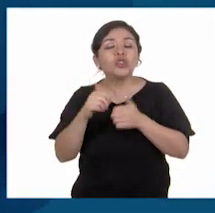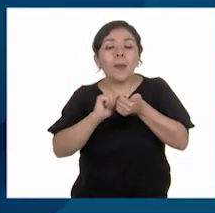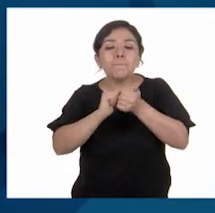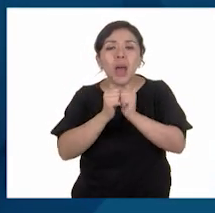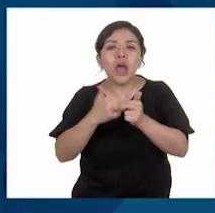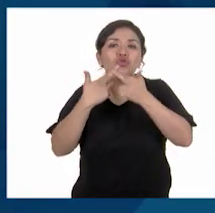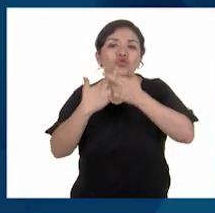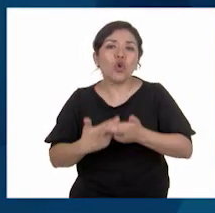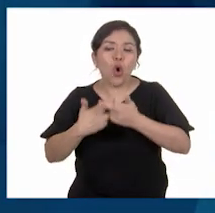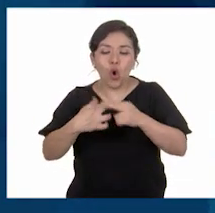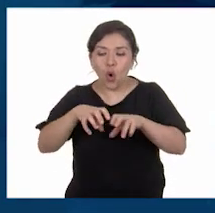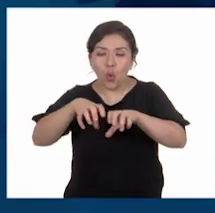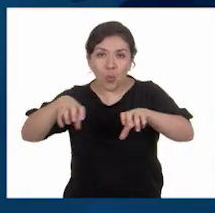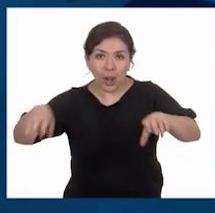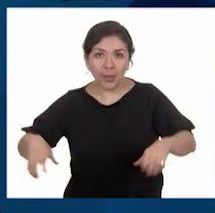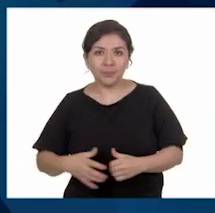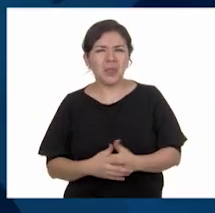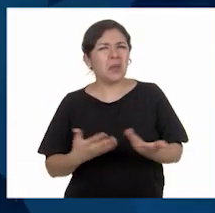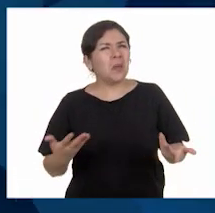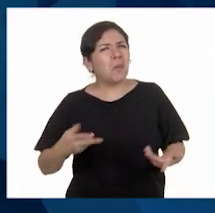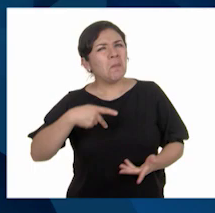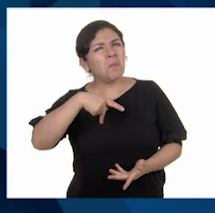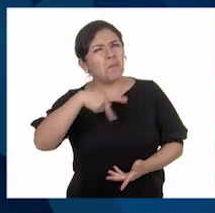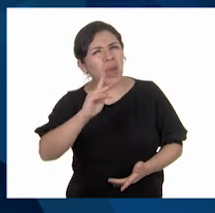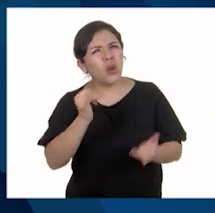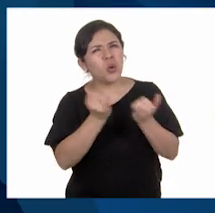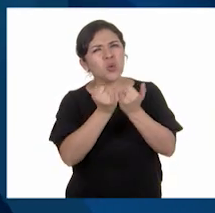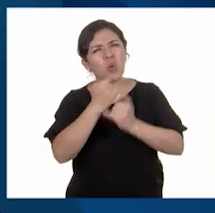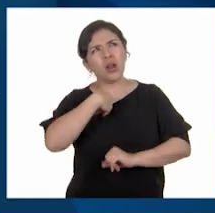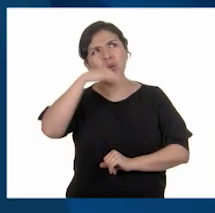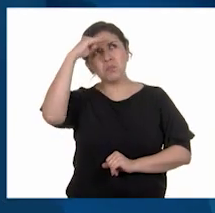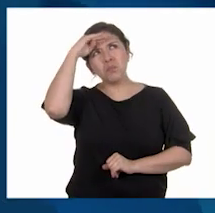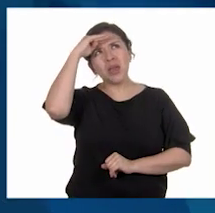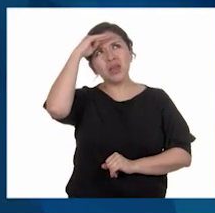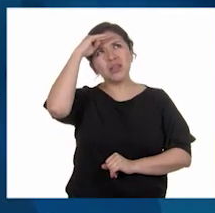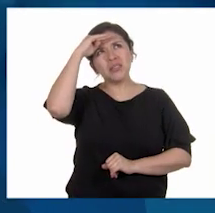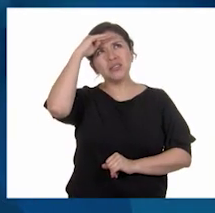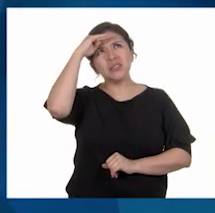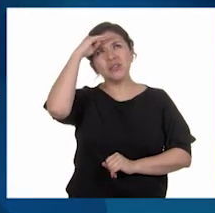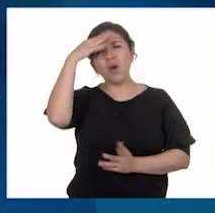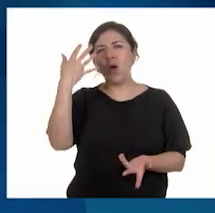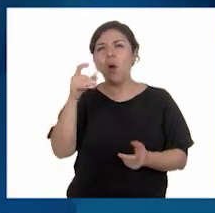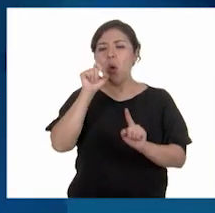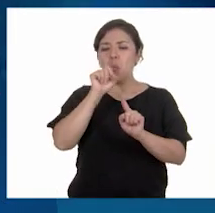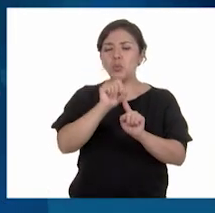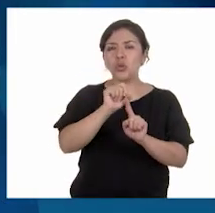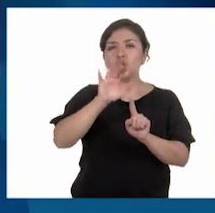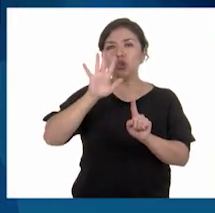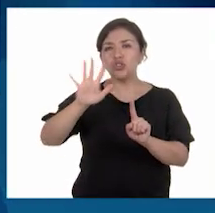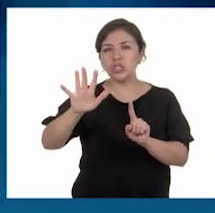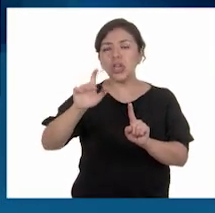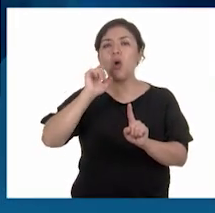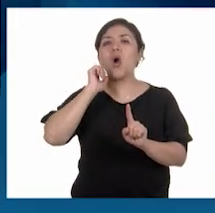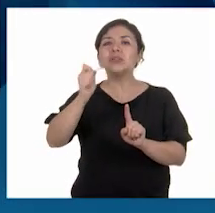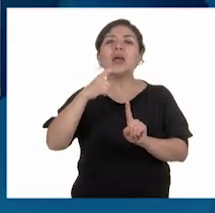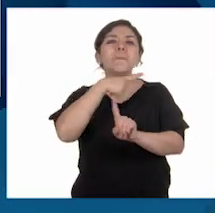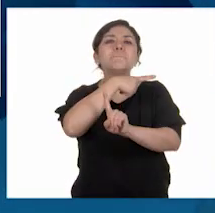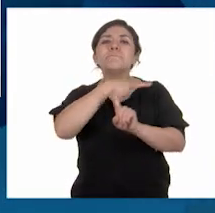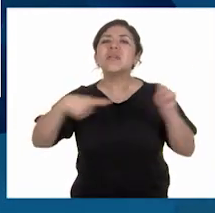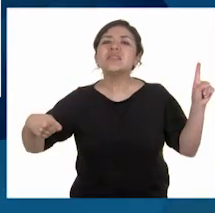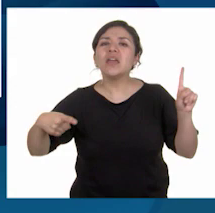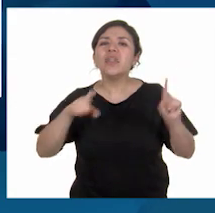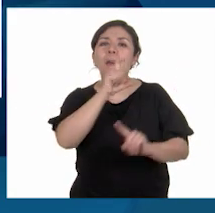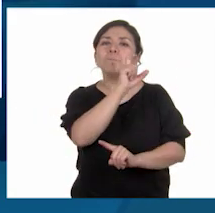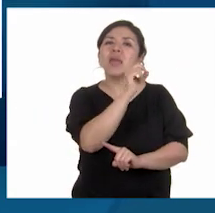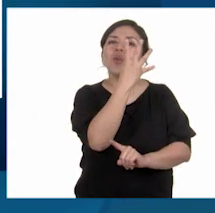pan que sobran. Aunque también pensé que 0.5 representa la mitad.